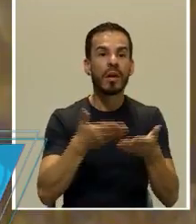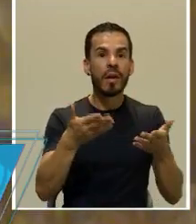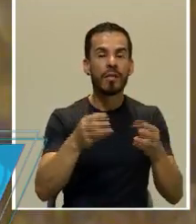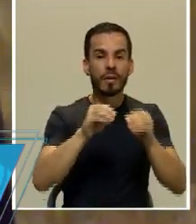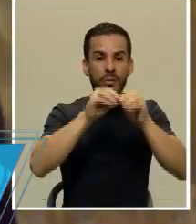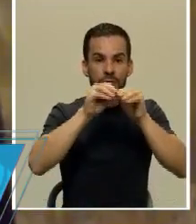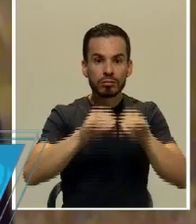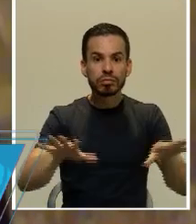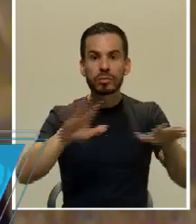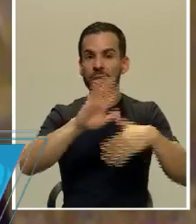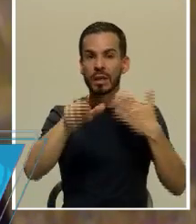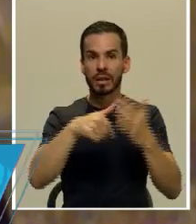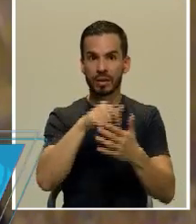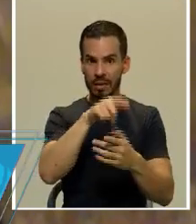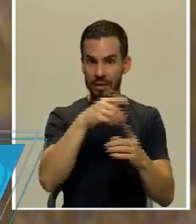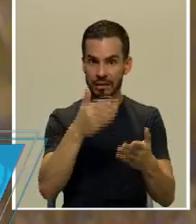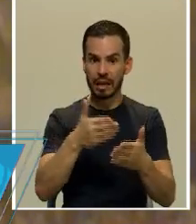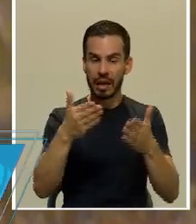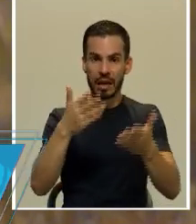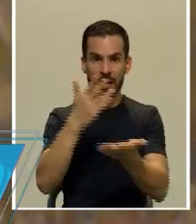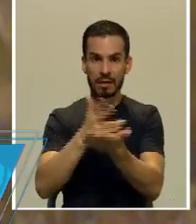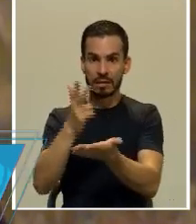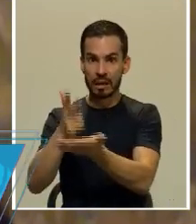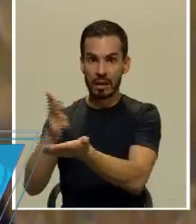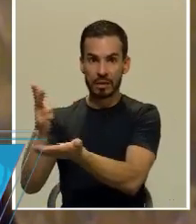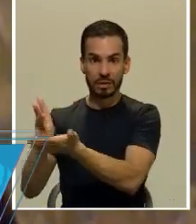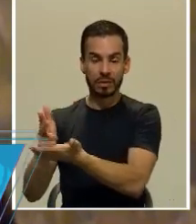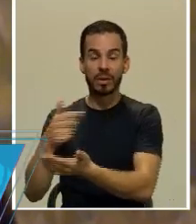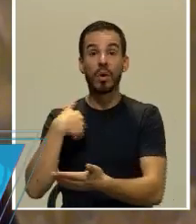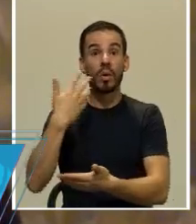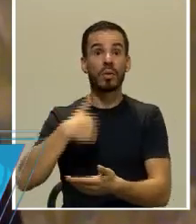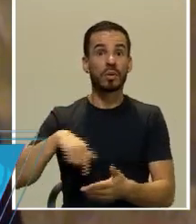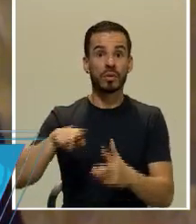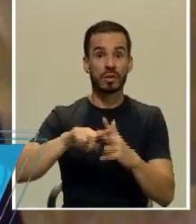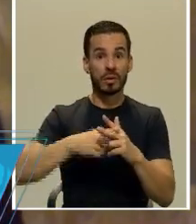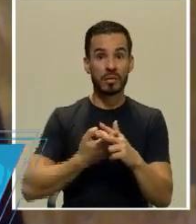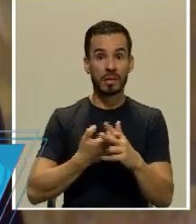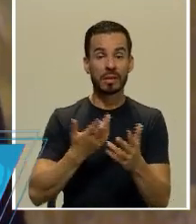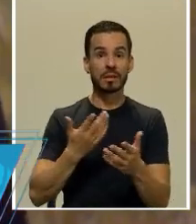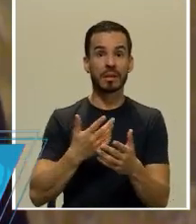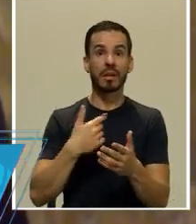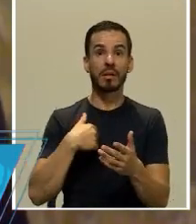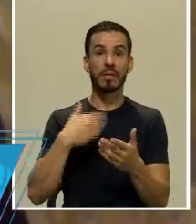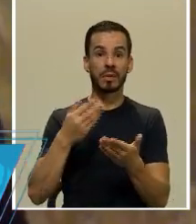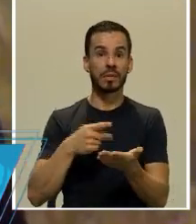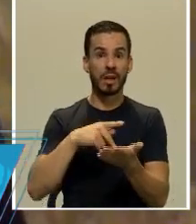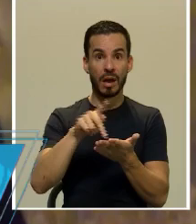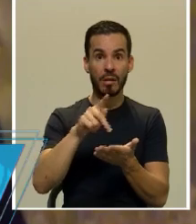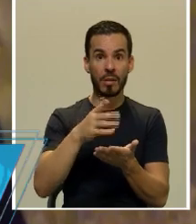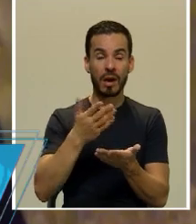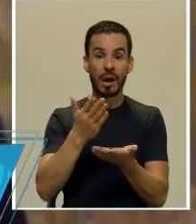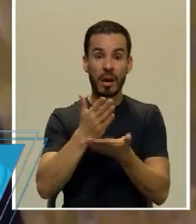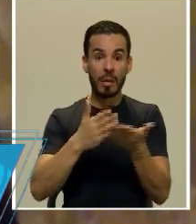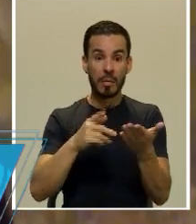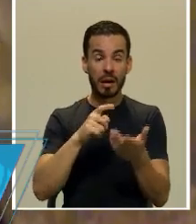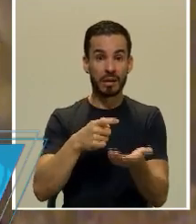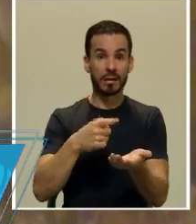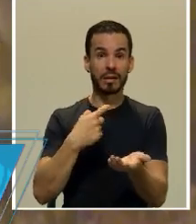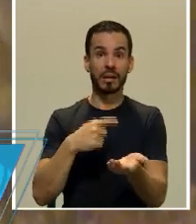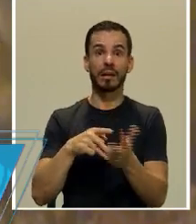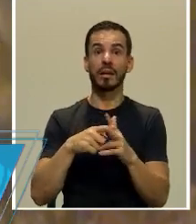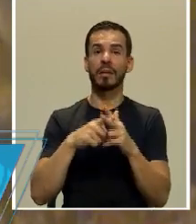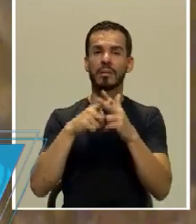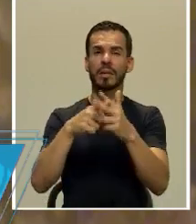de todas esas estaciones. Para cuando empecemos nosotros a pagar una parte del préstamo, estamos